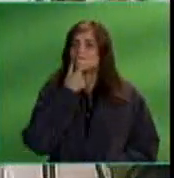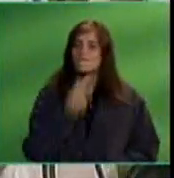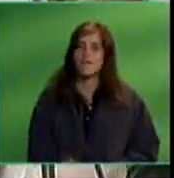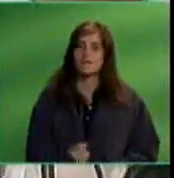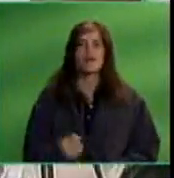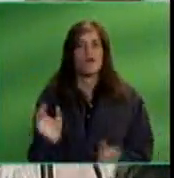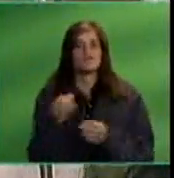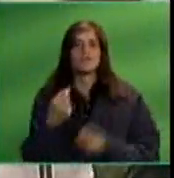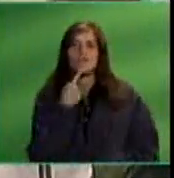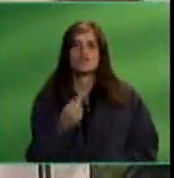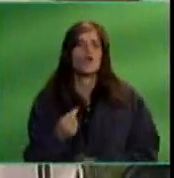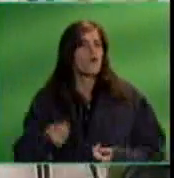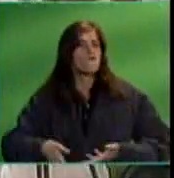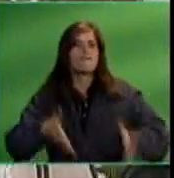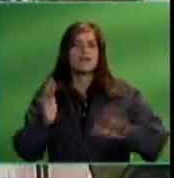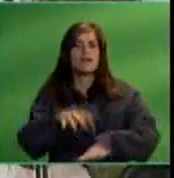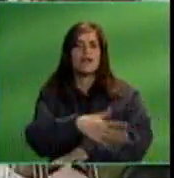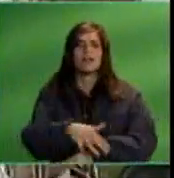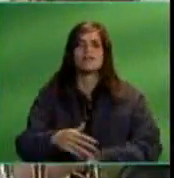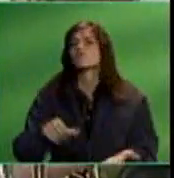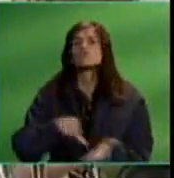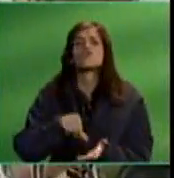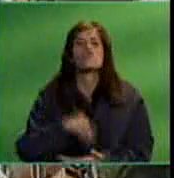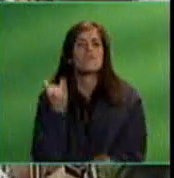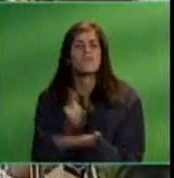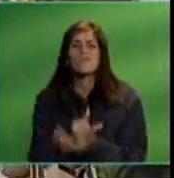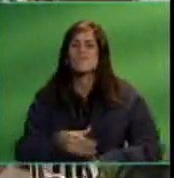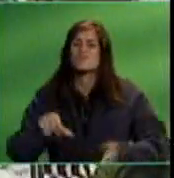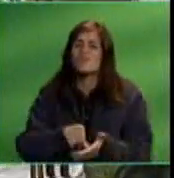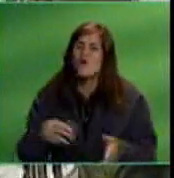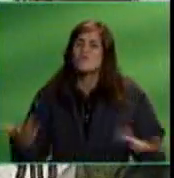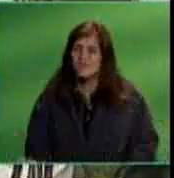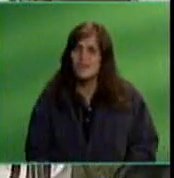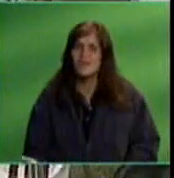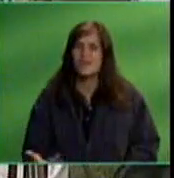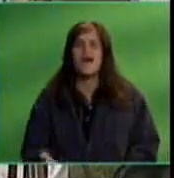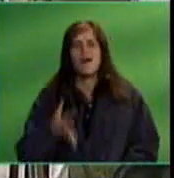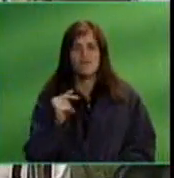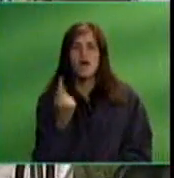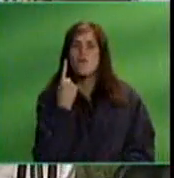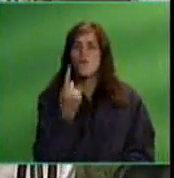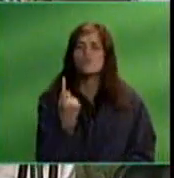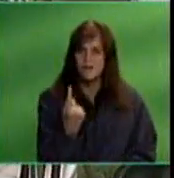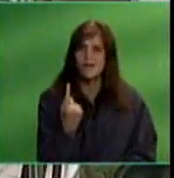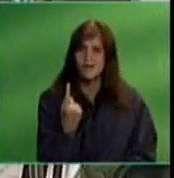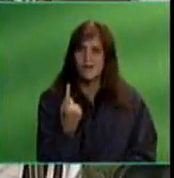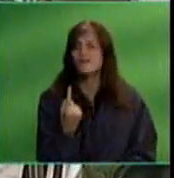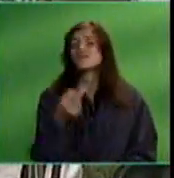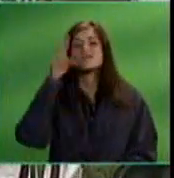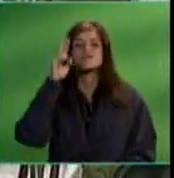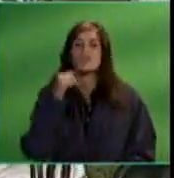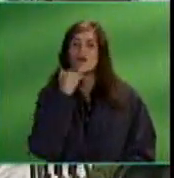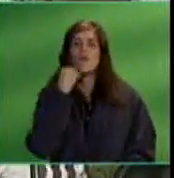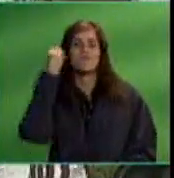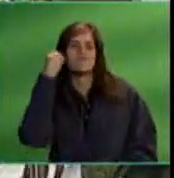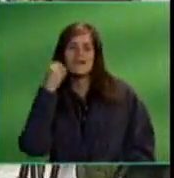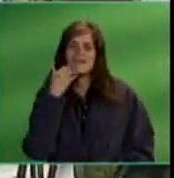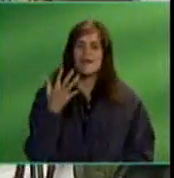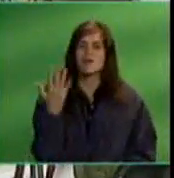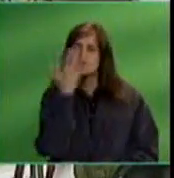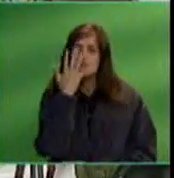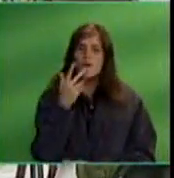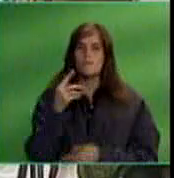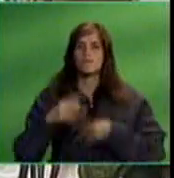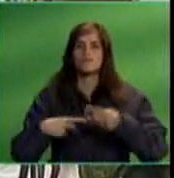desde una oficina decir salgan a la calle Ah Pero dónde están las pruebas de que hubo una sola razón que nos haga pensar que hay duda en